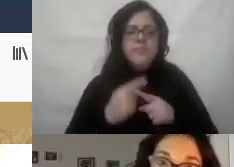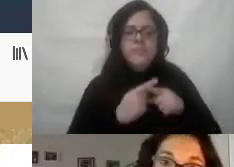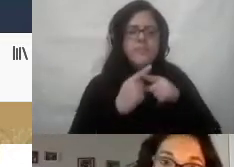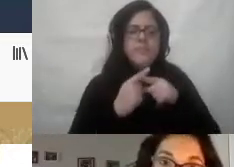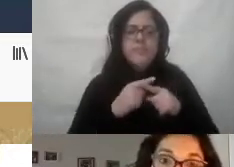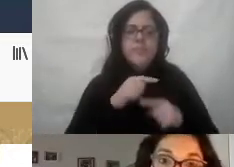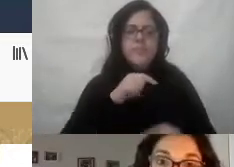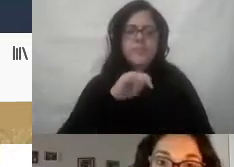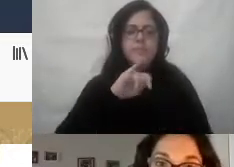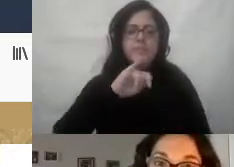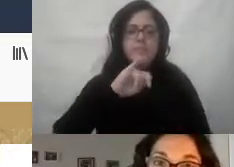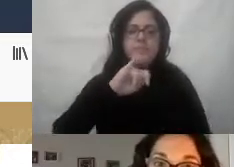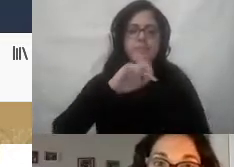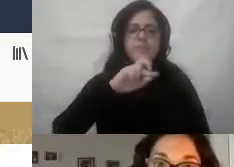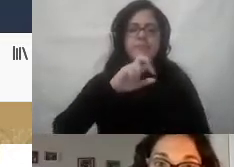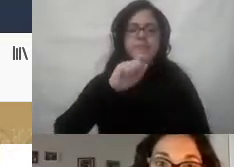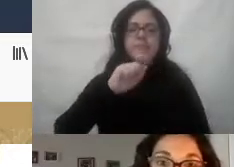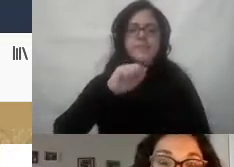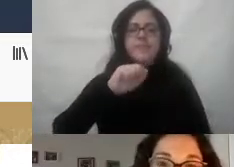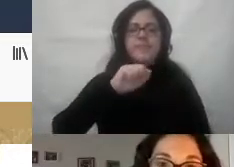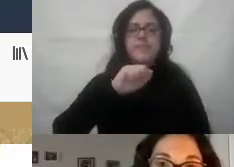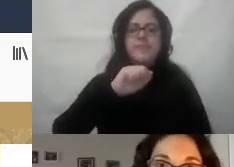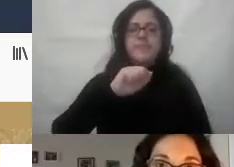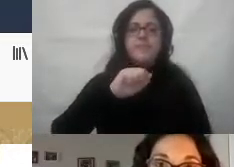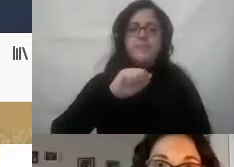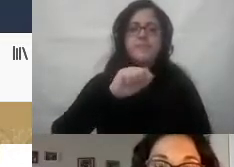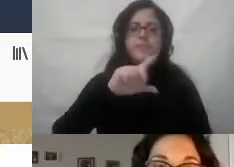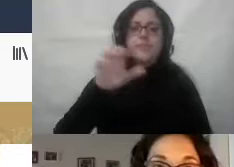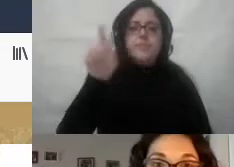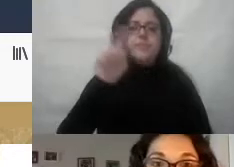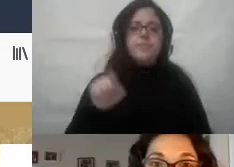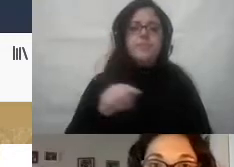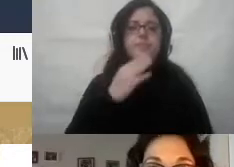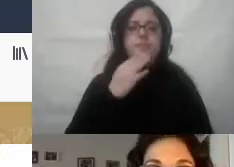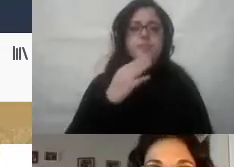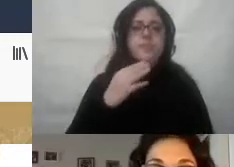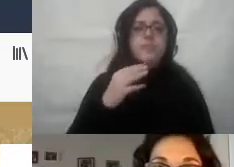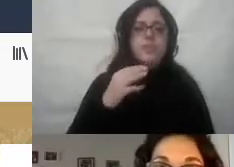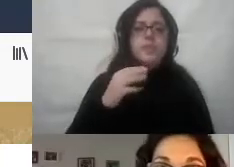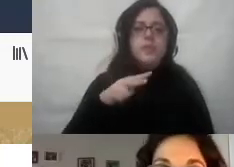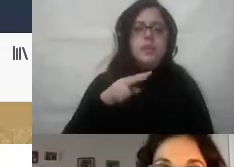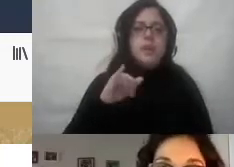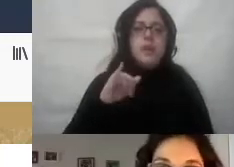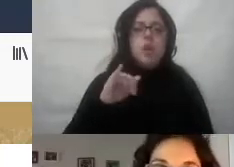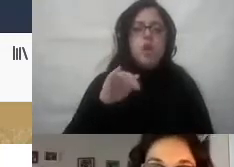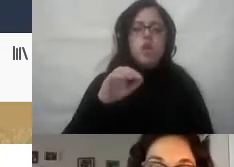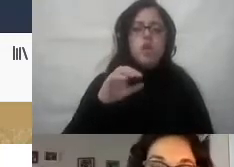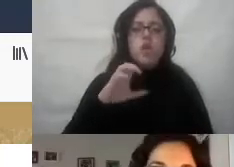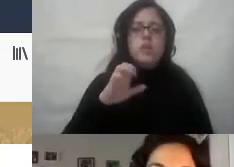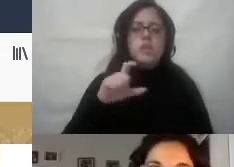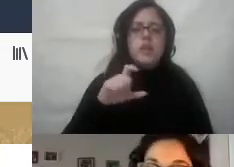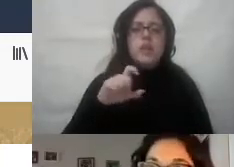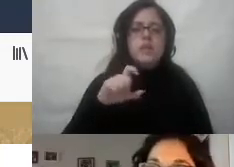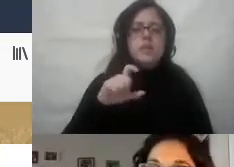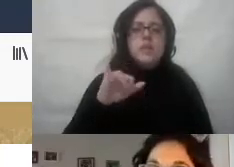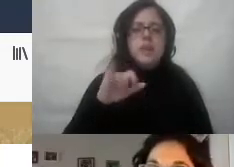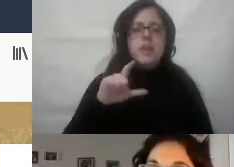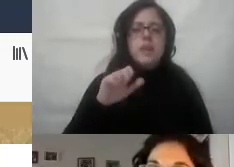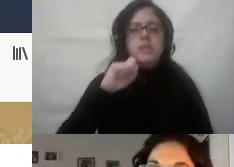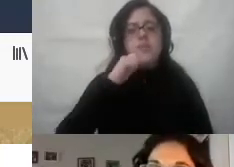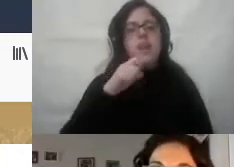Marta Cecilia, ¿cuál es el apellido, Nicole? Para que tú des la referencia, porque también, Gutiérrez, la Marta Gutiérrez. ¿Ese se llama Pensar